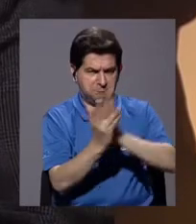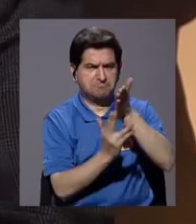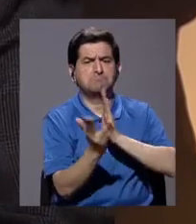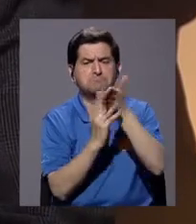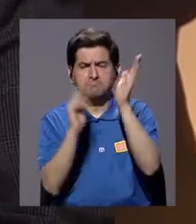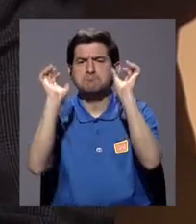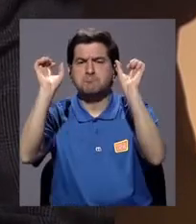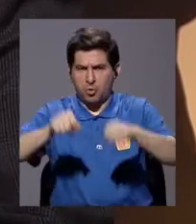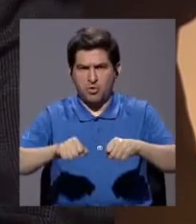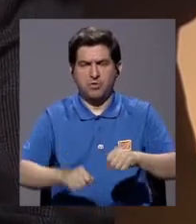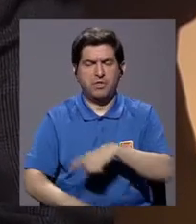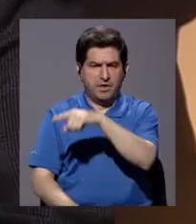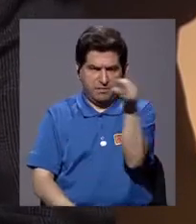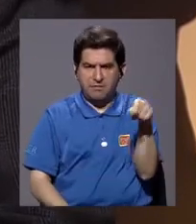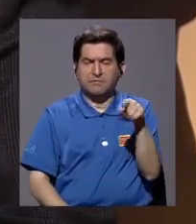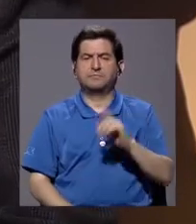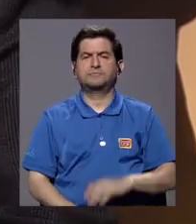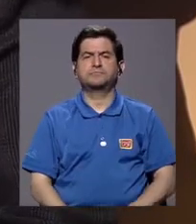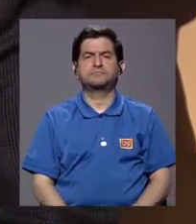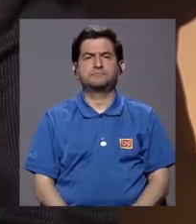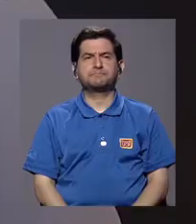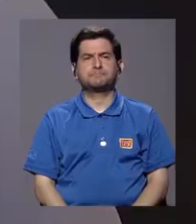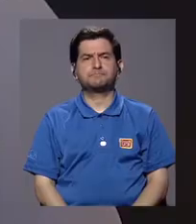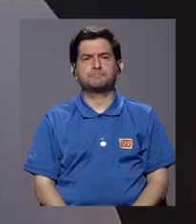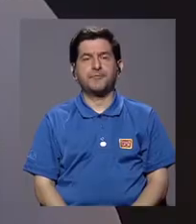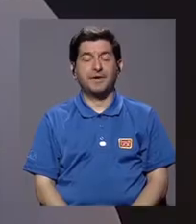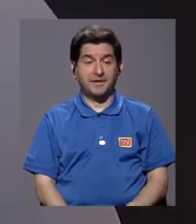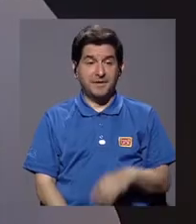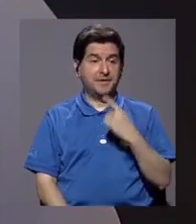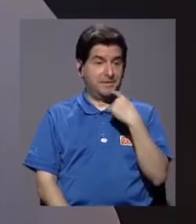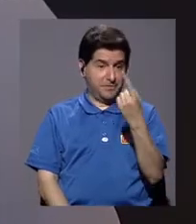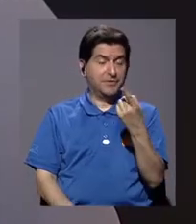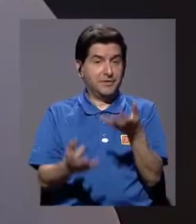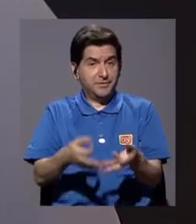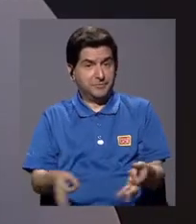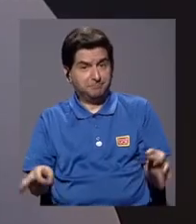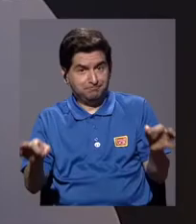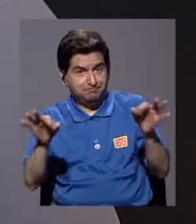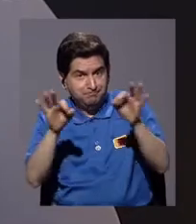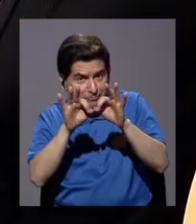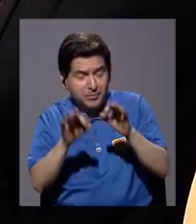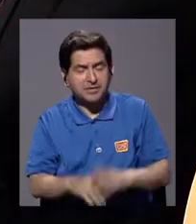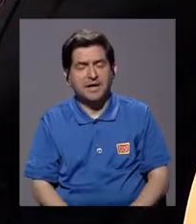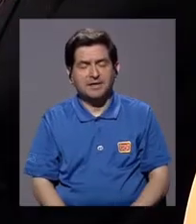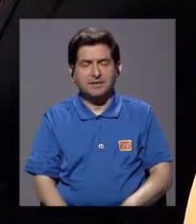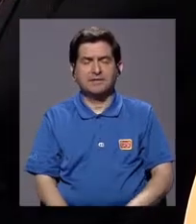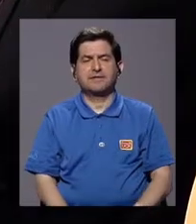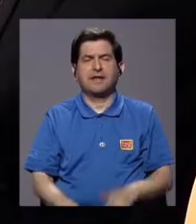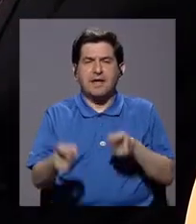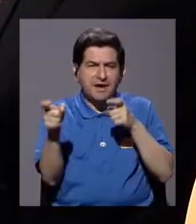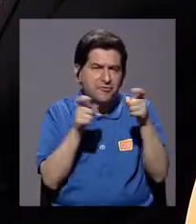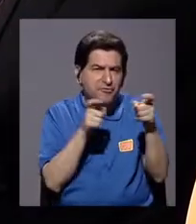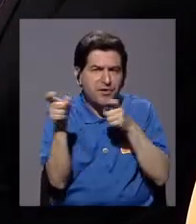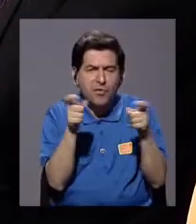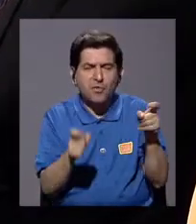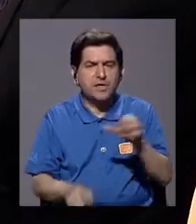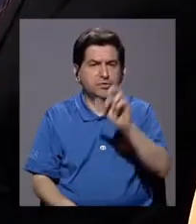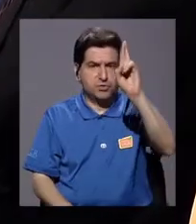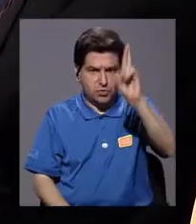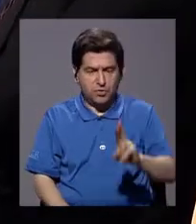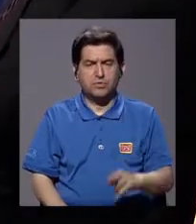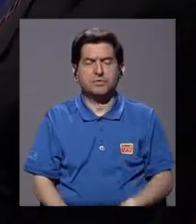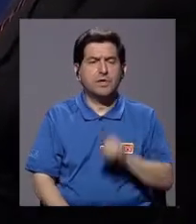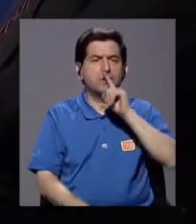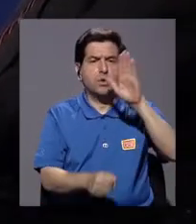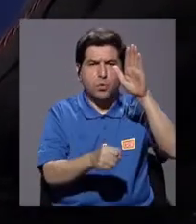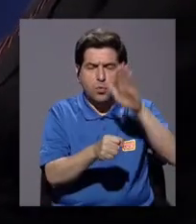más accesibles posibles para ellos. Bueno, valga el punto para indicar que la ARECEP, pues la regulación más bien en Costa